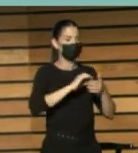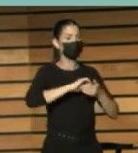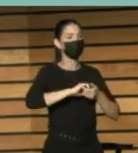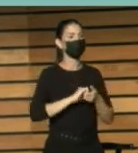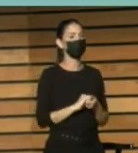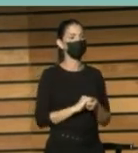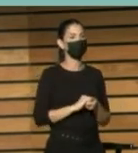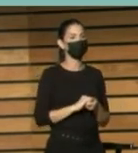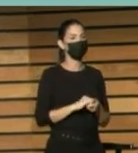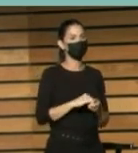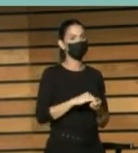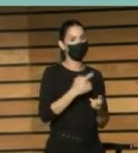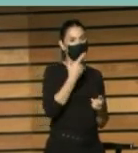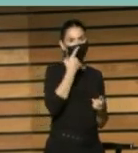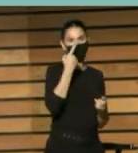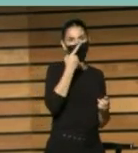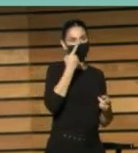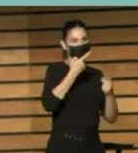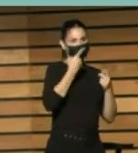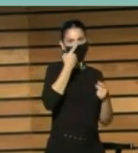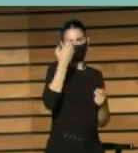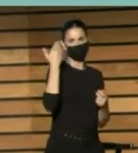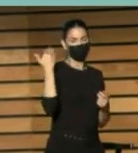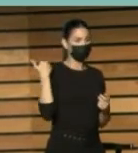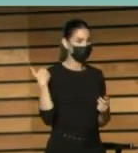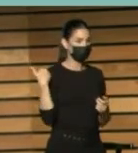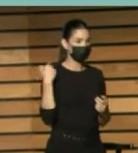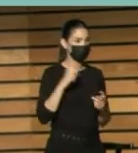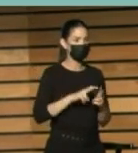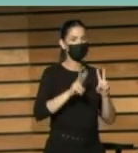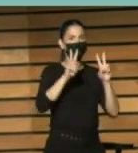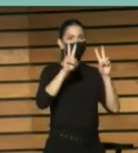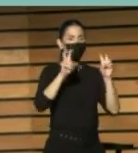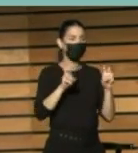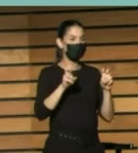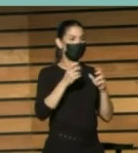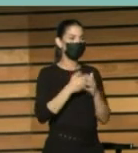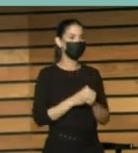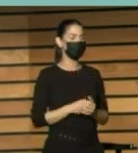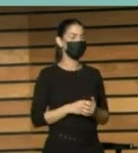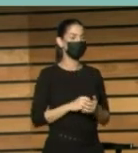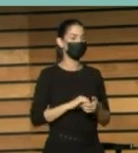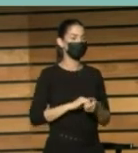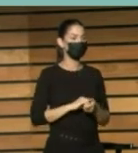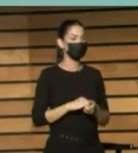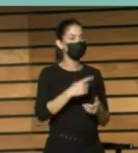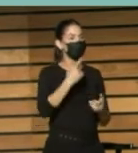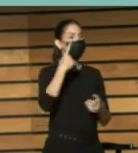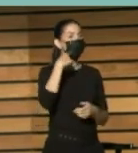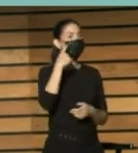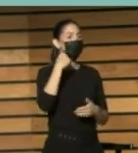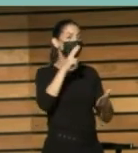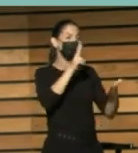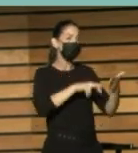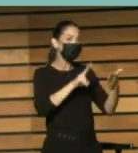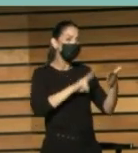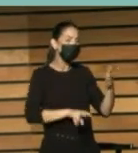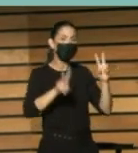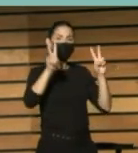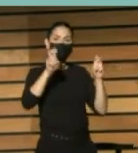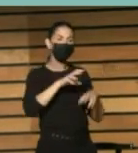En los últimos años, los resultados de los sucesivos barómetros de hábitos de lectura, de compra de libros en